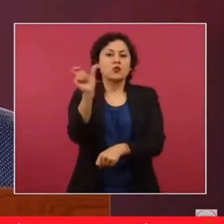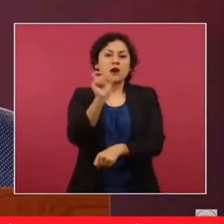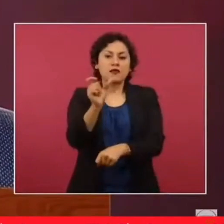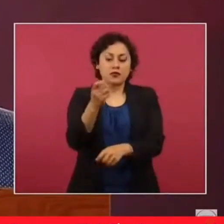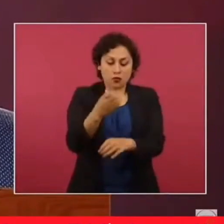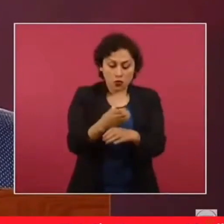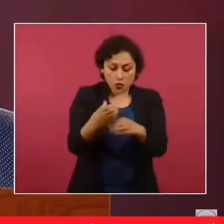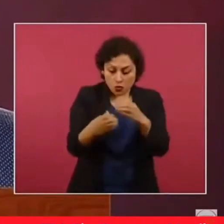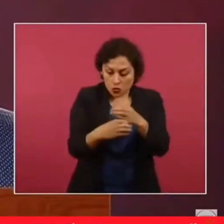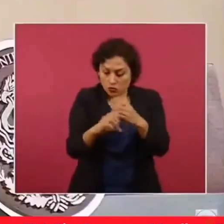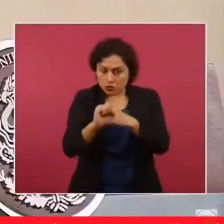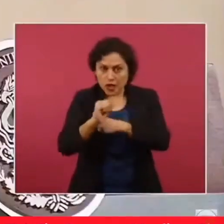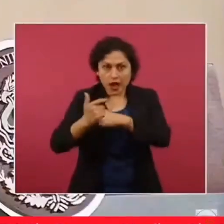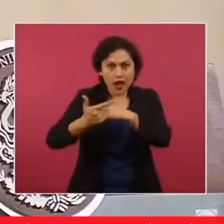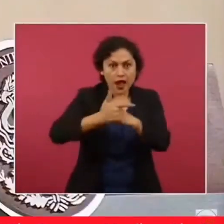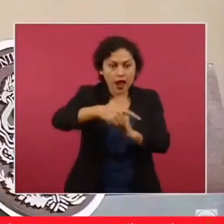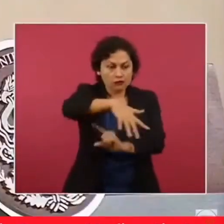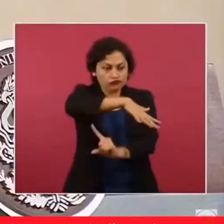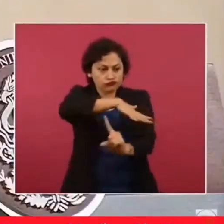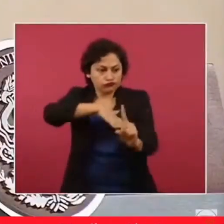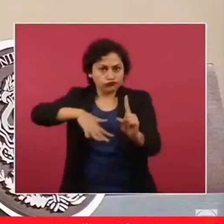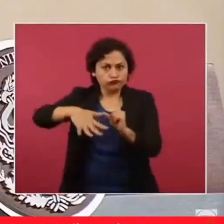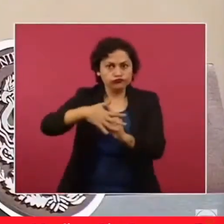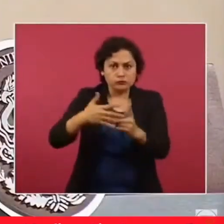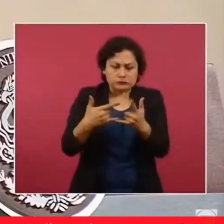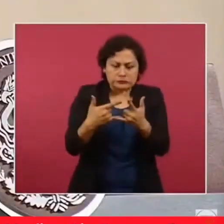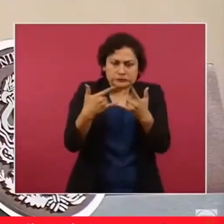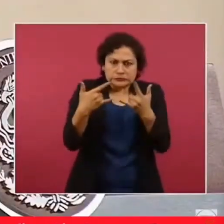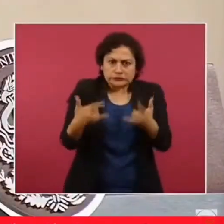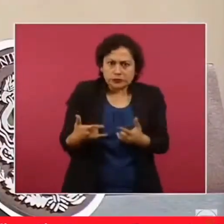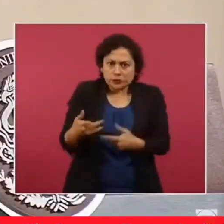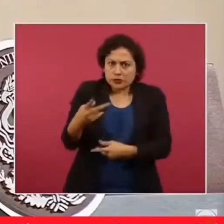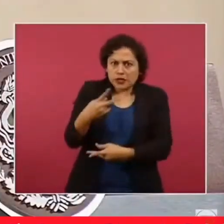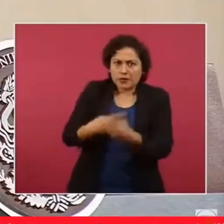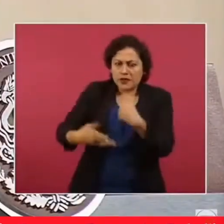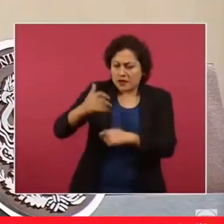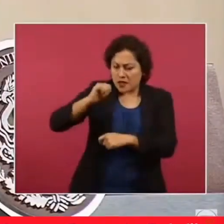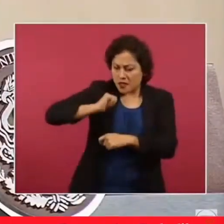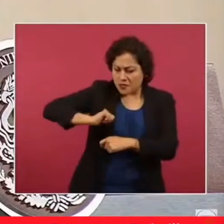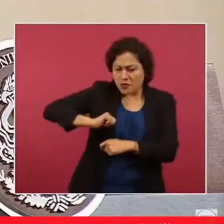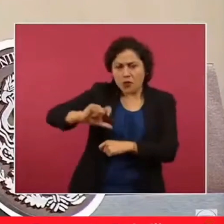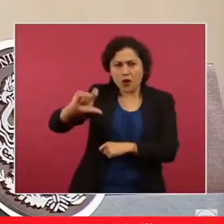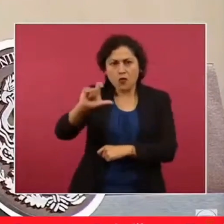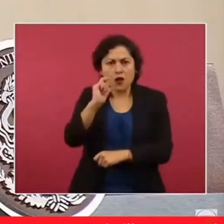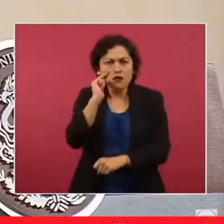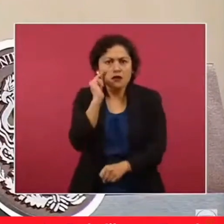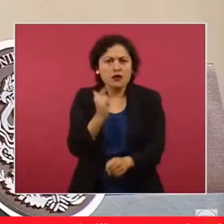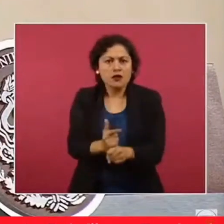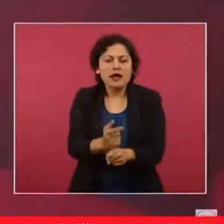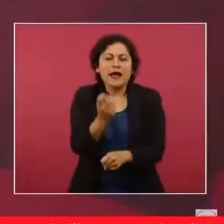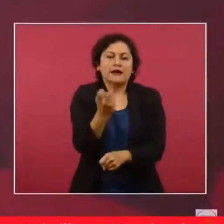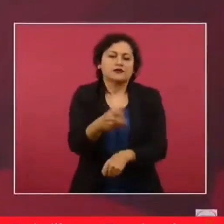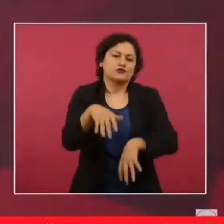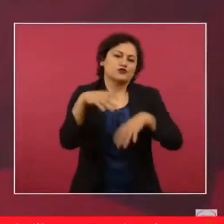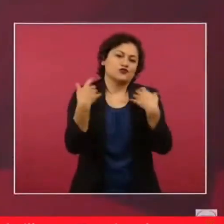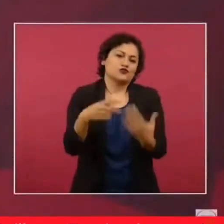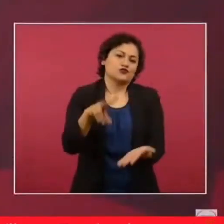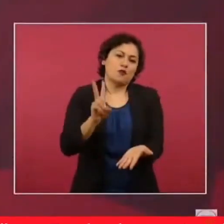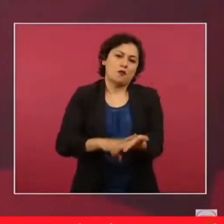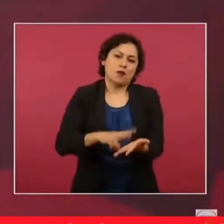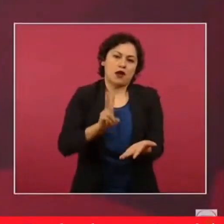contexto, se reconoce su origen, su vínculo con poblaciones, con ciudades,